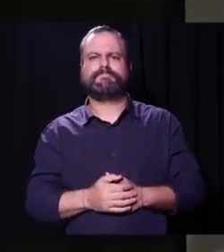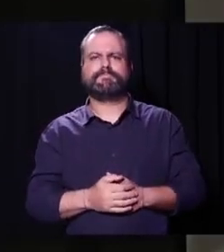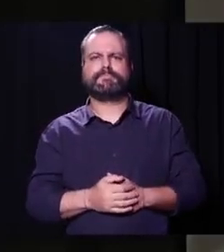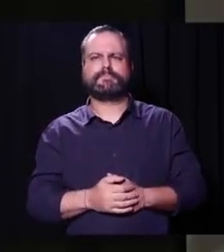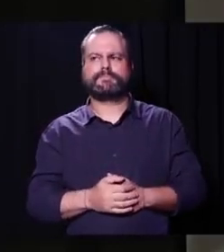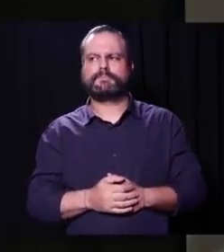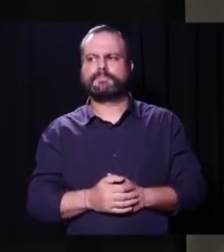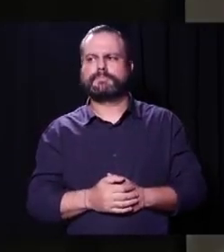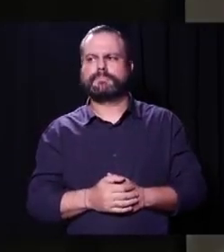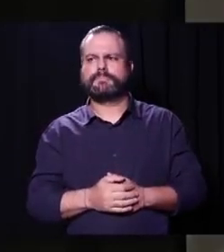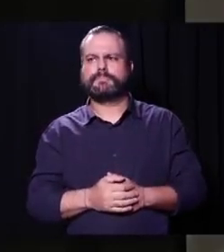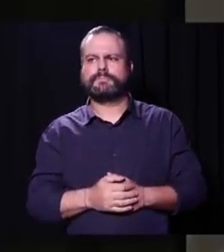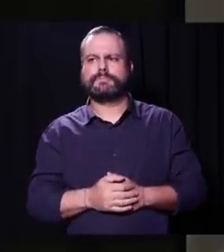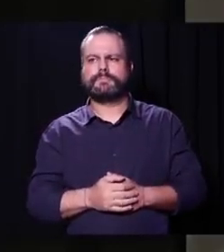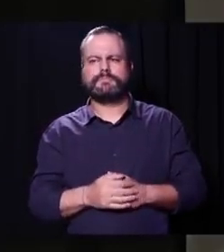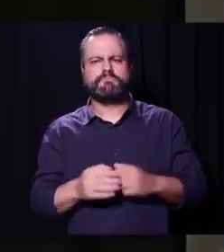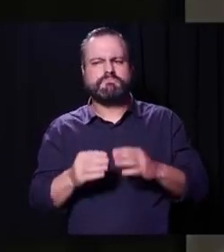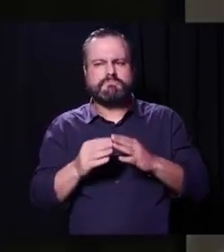allá en Mununi 3,